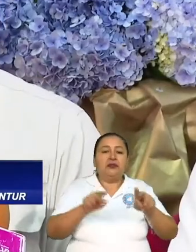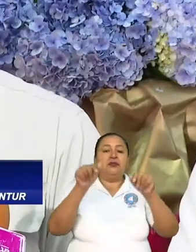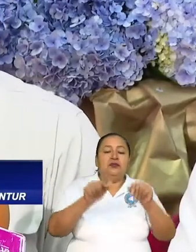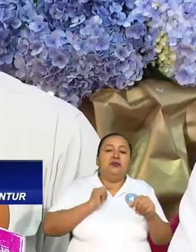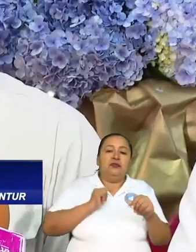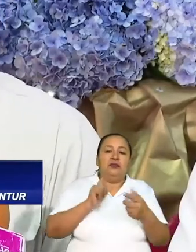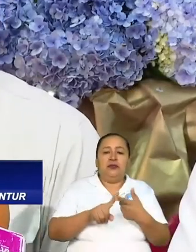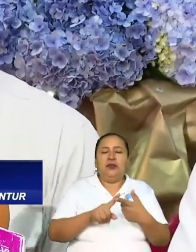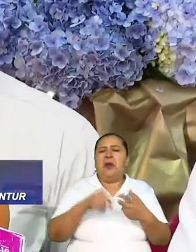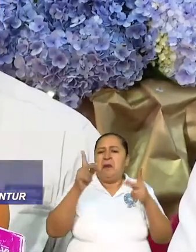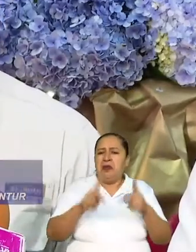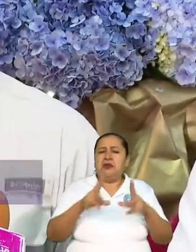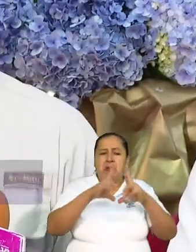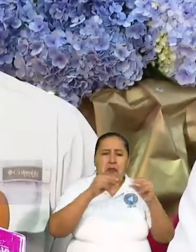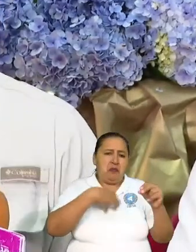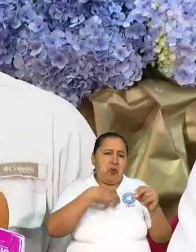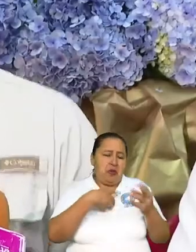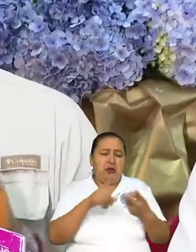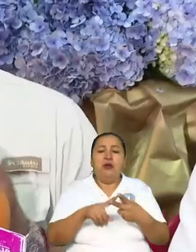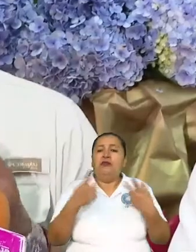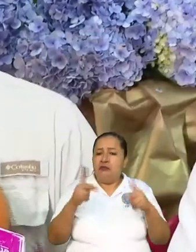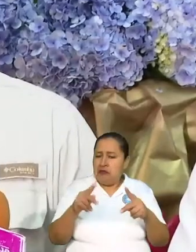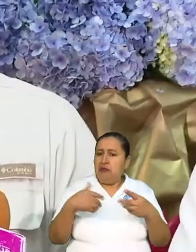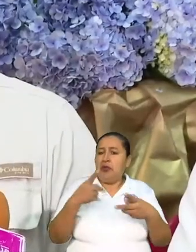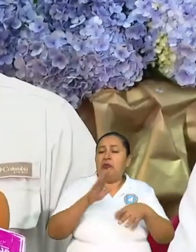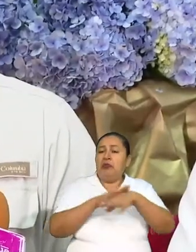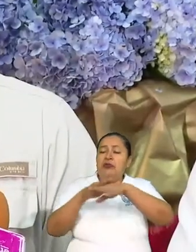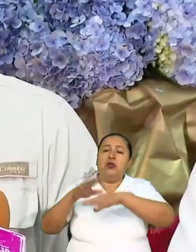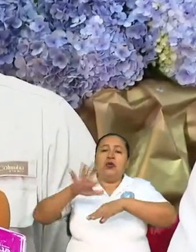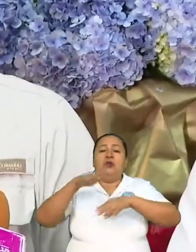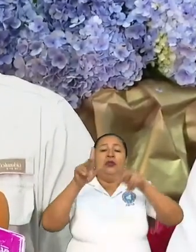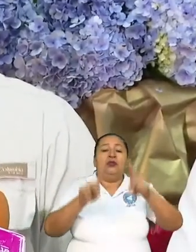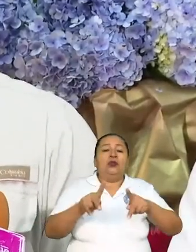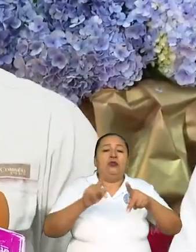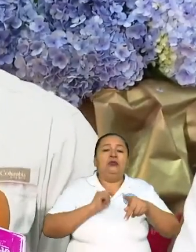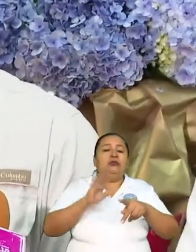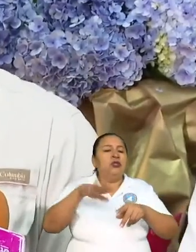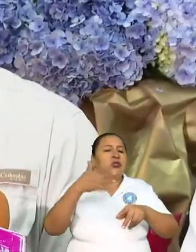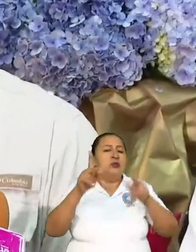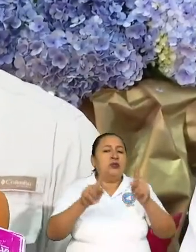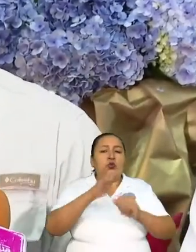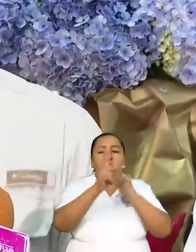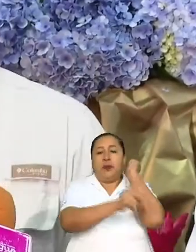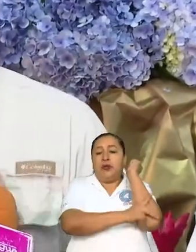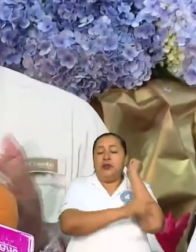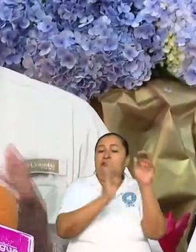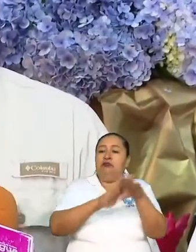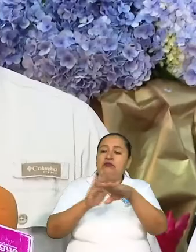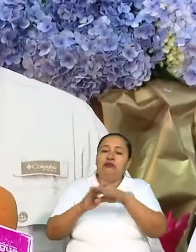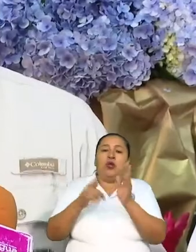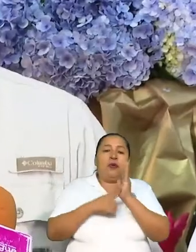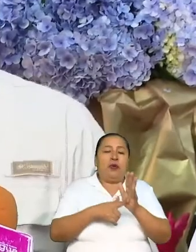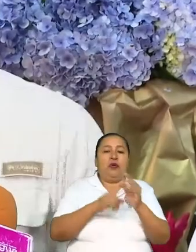a tener protagonistas nicaragüenses, pero también hemos invitado a esta actividad protagonistas de otros países, como